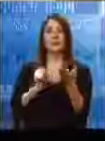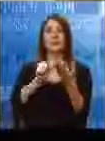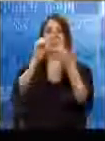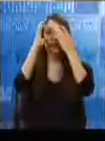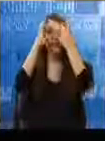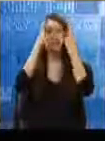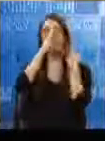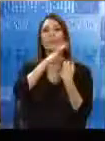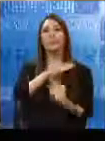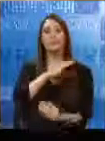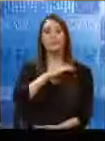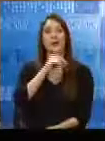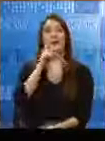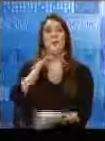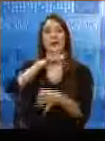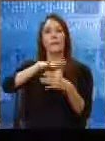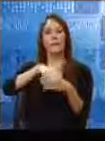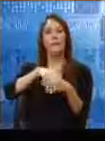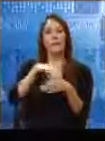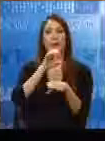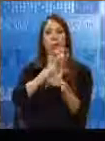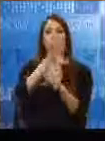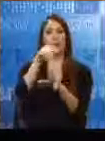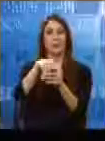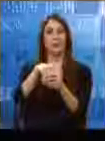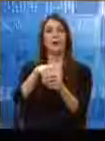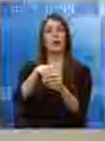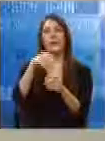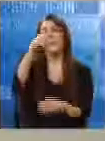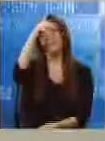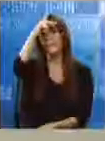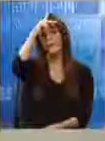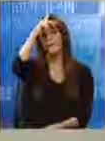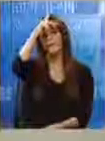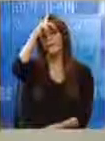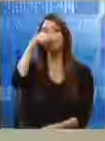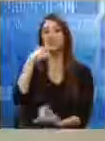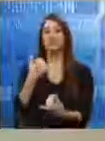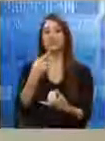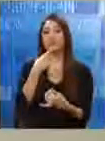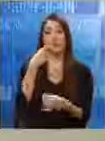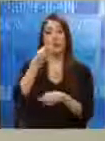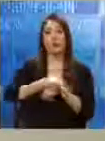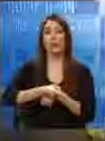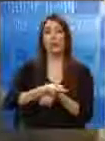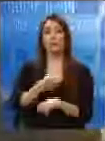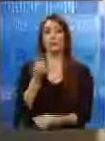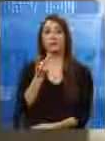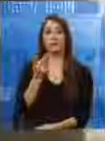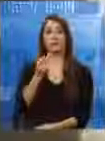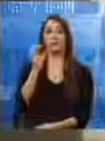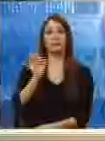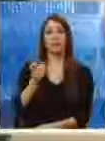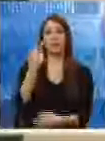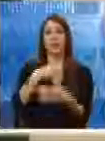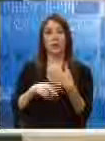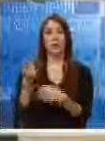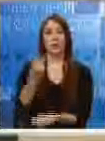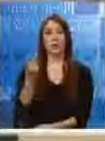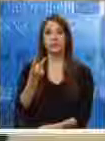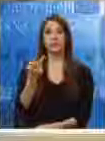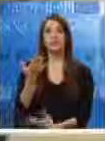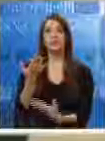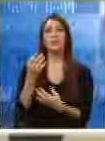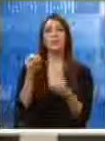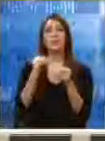Diego Fuentes, desde la Embajada de Ecuador en Perú, confirmó que existen órdenes de detención contra Carlos P.C. y su hijo, así como